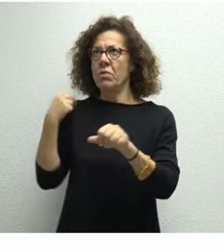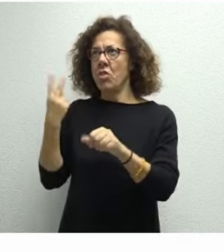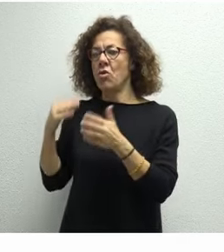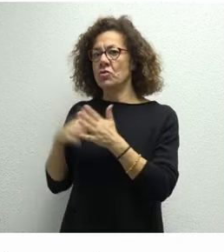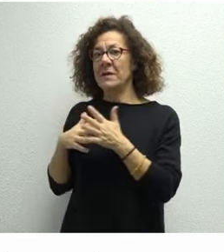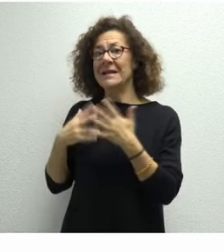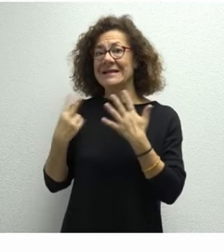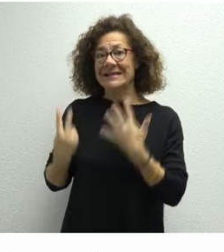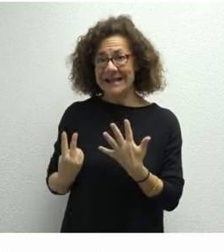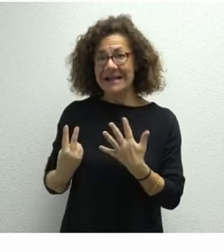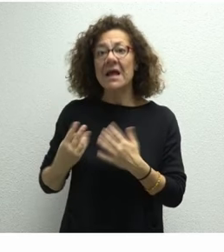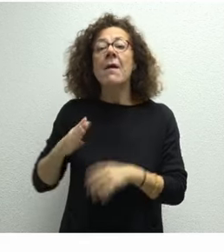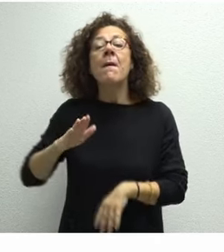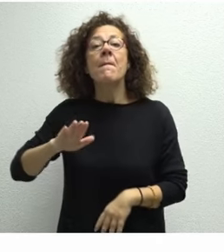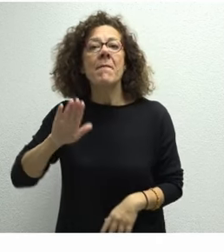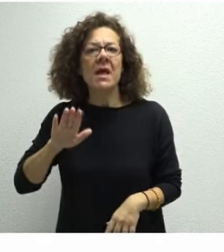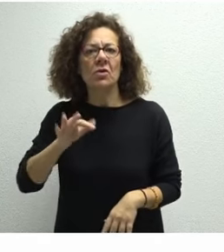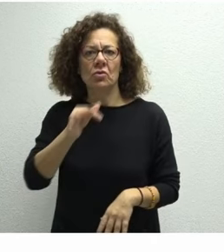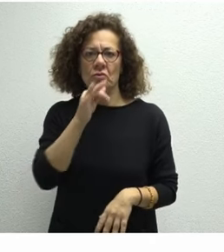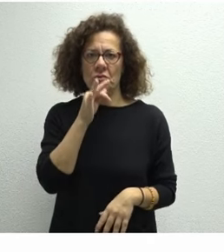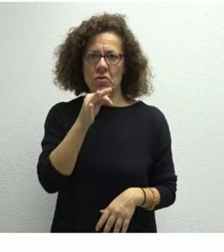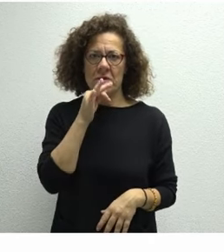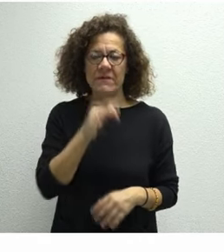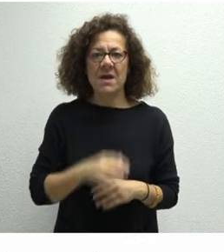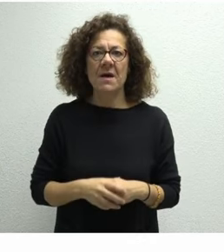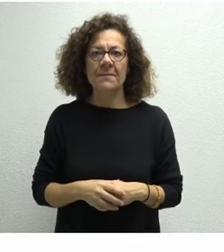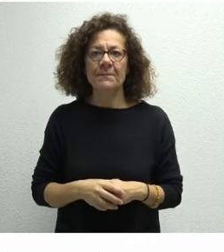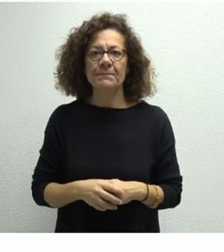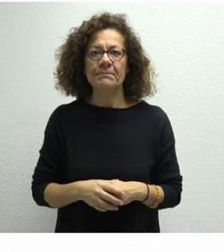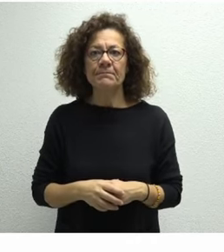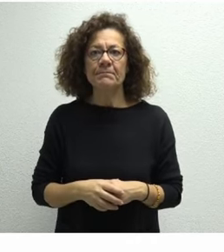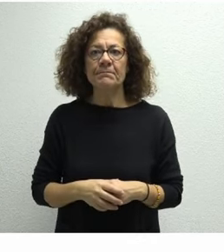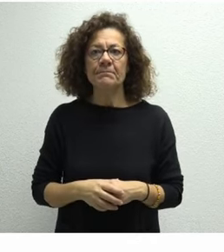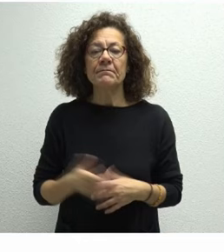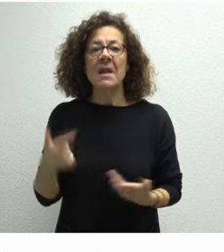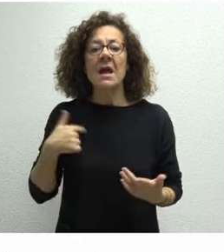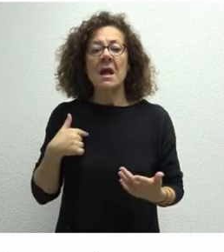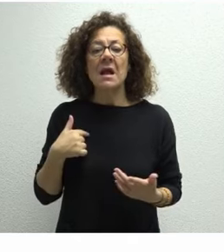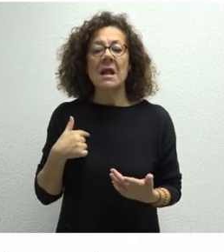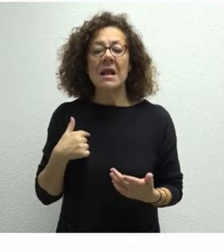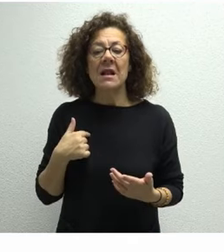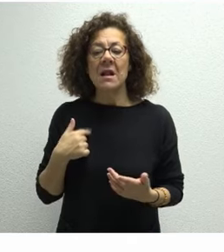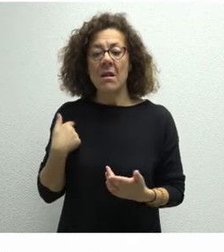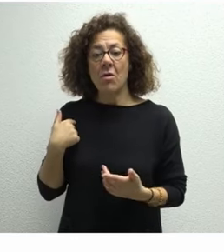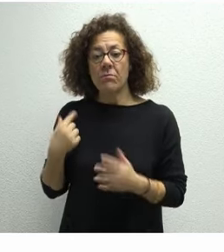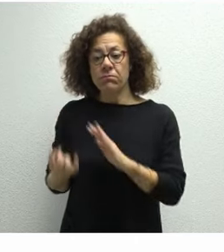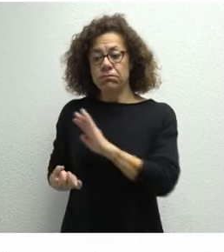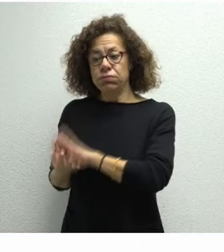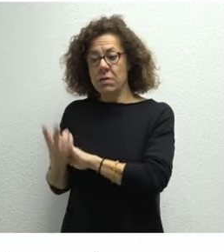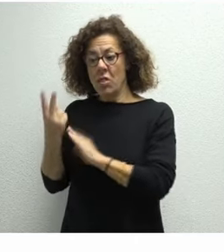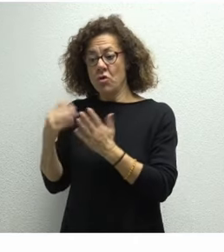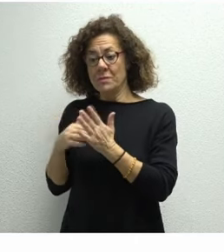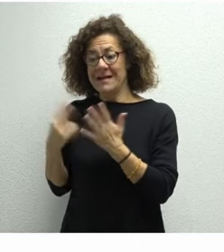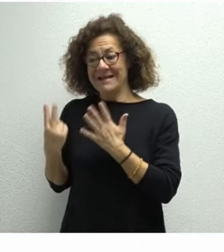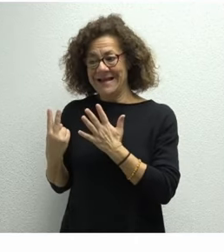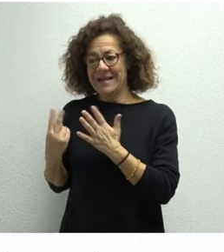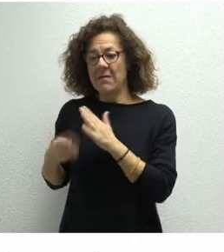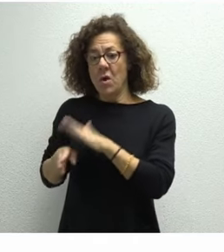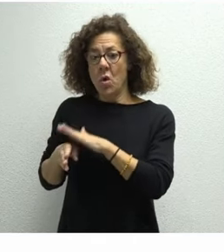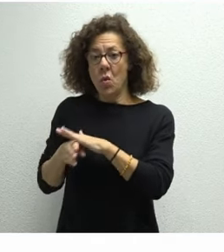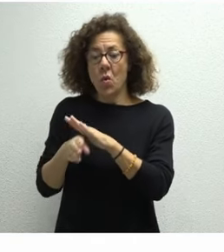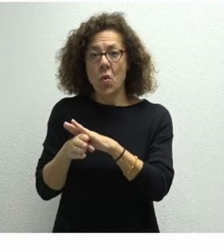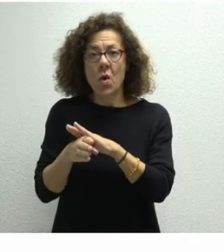2007 pero todavía el diagnóstico del 2007 y